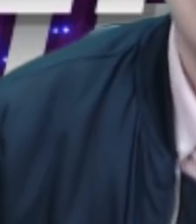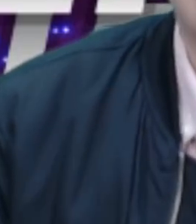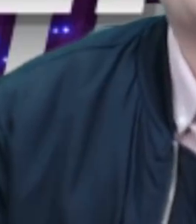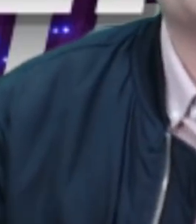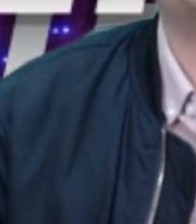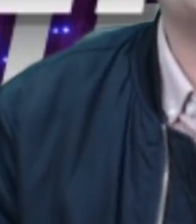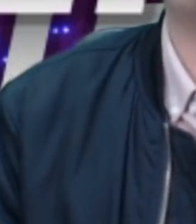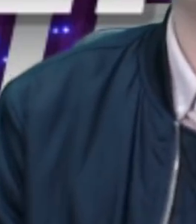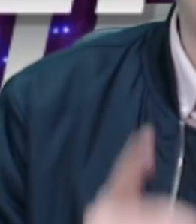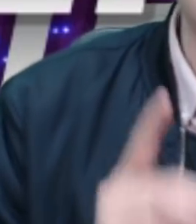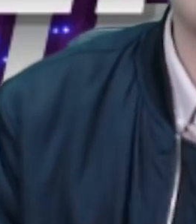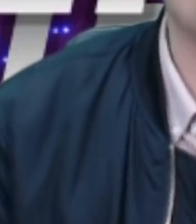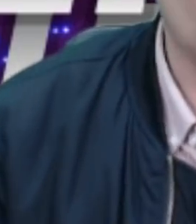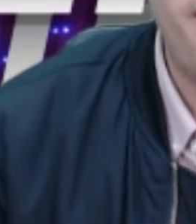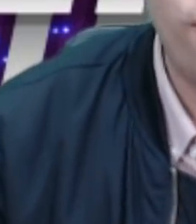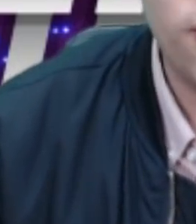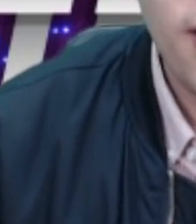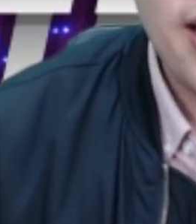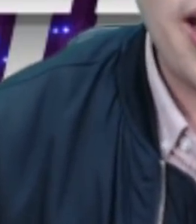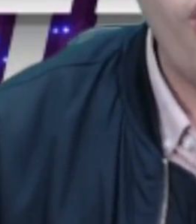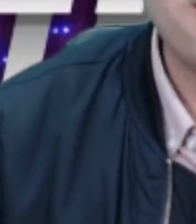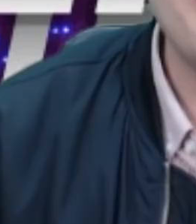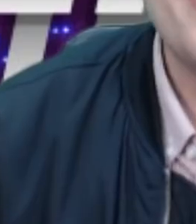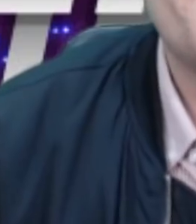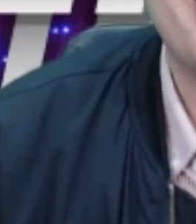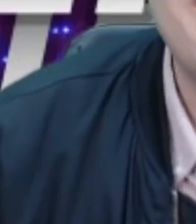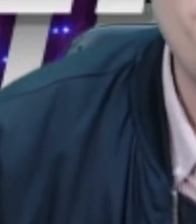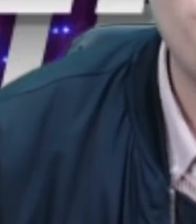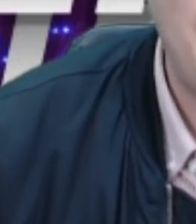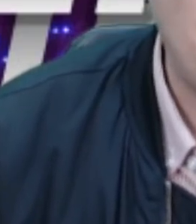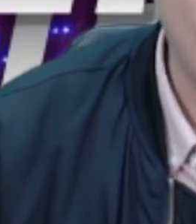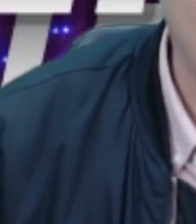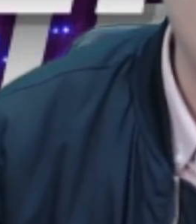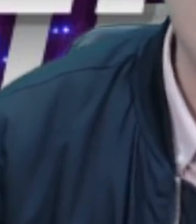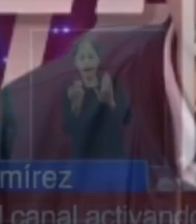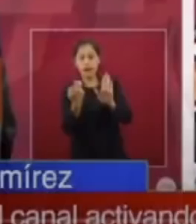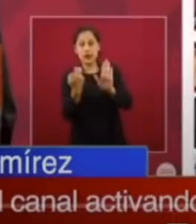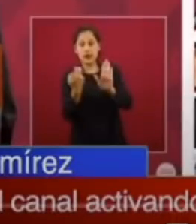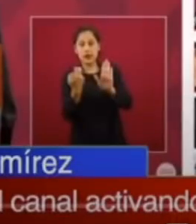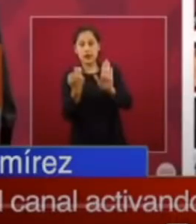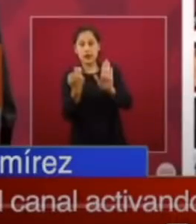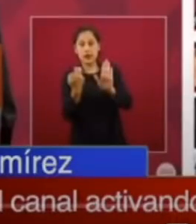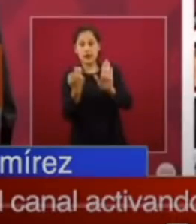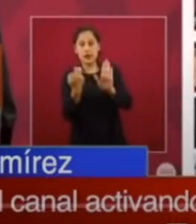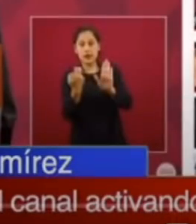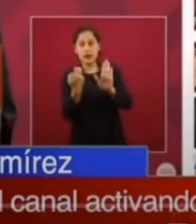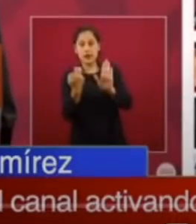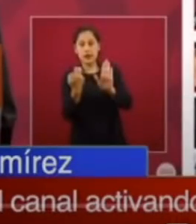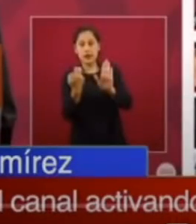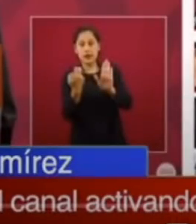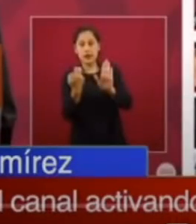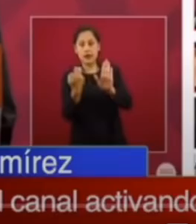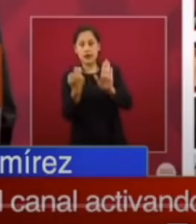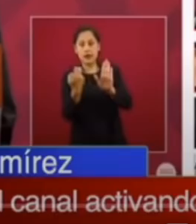video para que más ciudadanos estén informados. Y ahora sí, pasemos a la información. Y es que familia, vaya duro